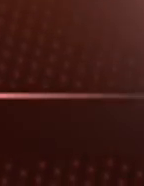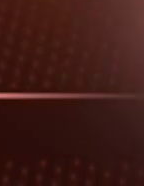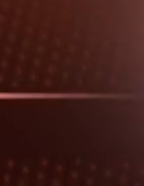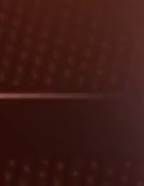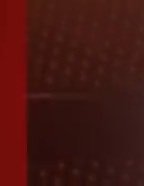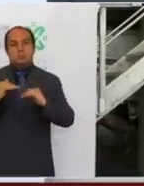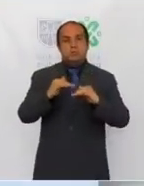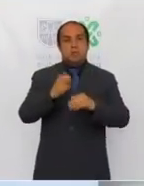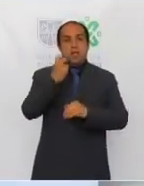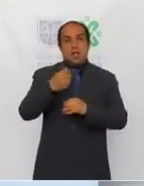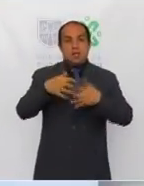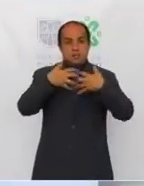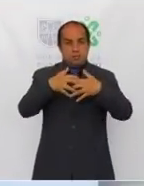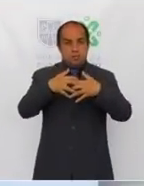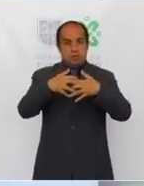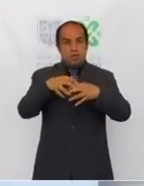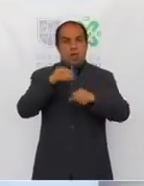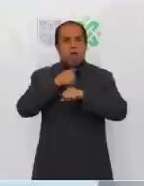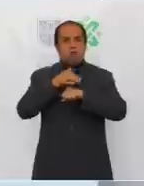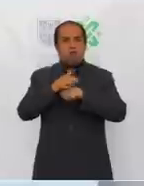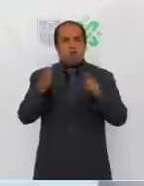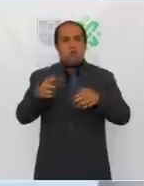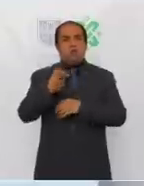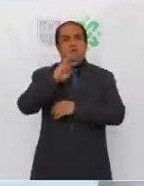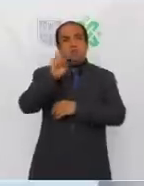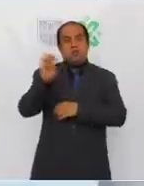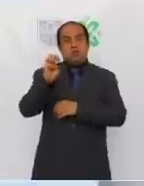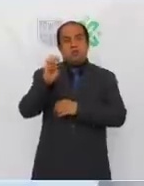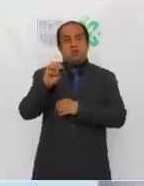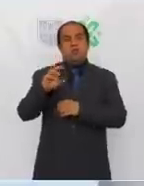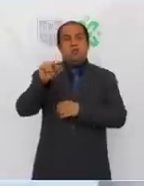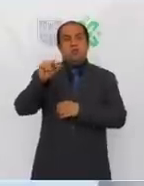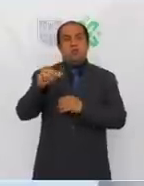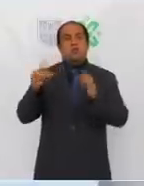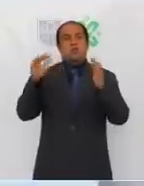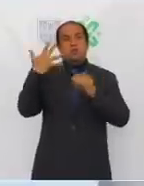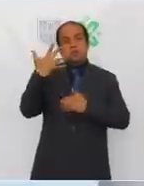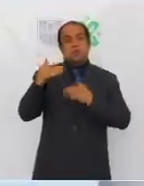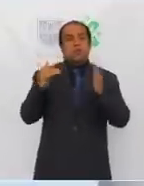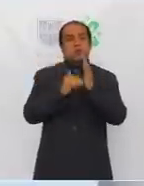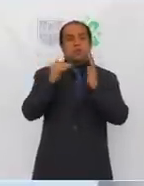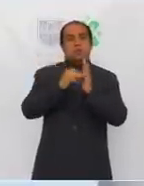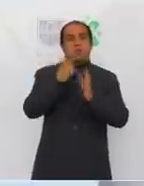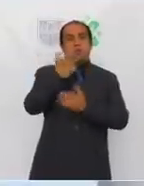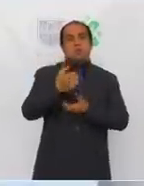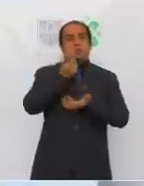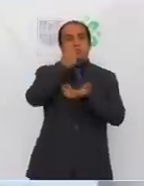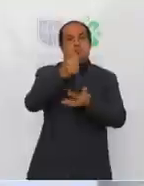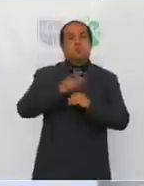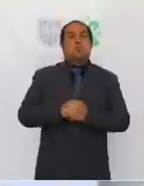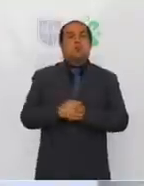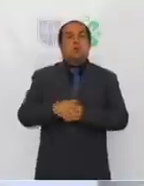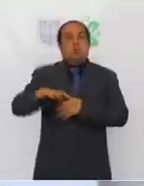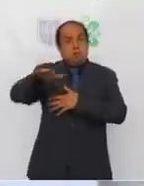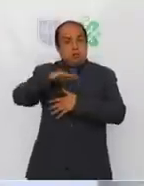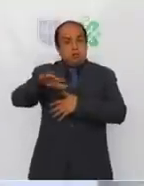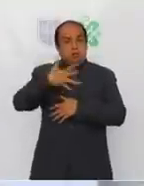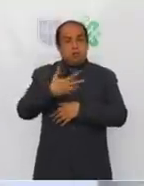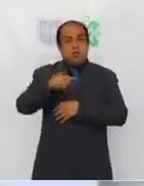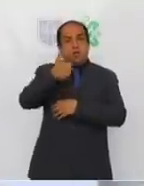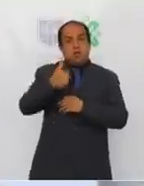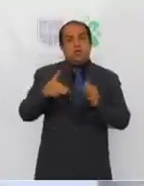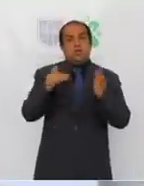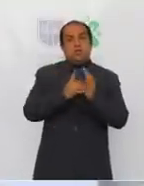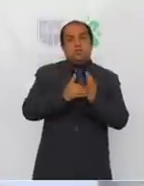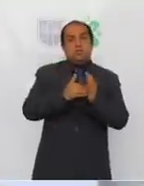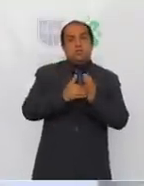Ciudad de México. Grandes cifras, son 385 millones de pesos de inversión, la superficie tiene